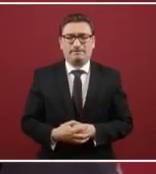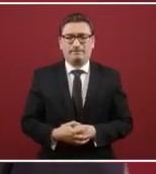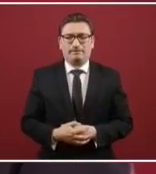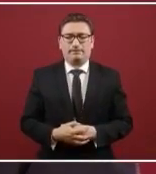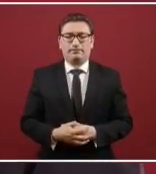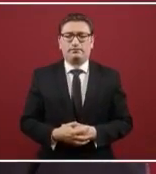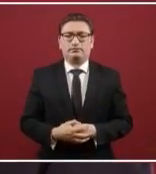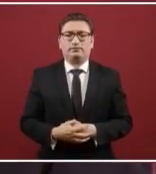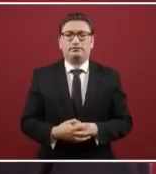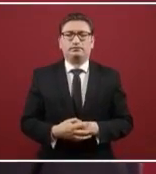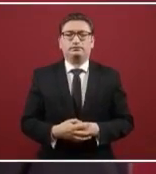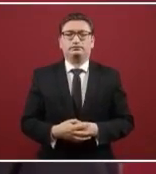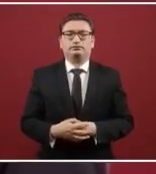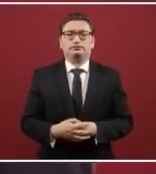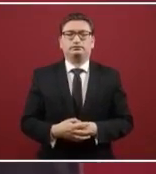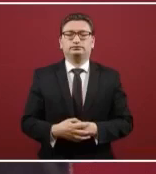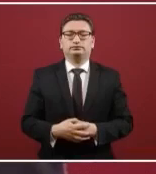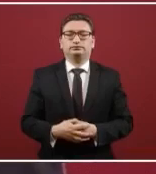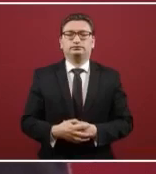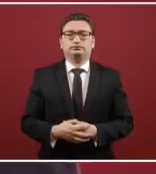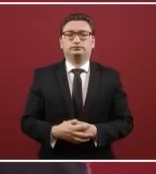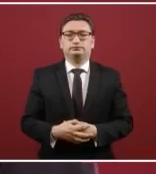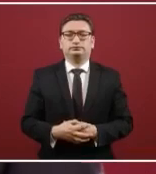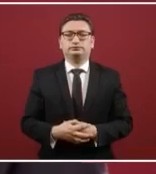Lo que se logró fue